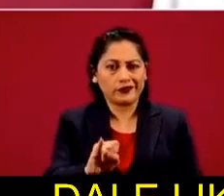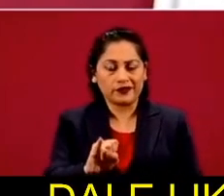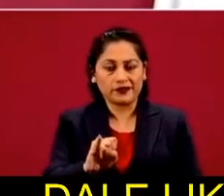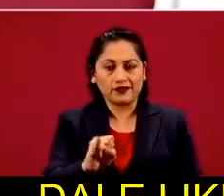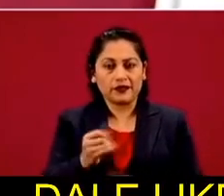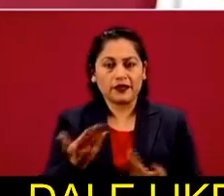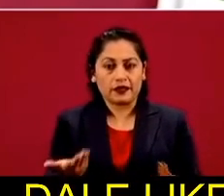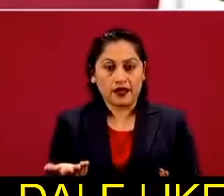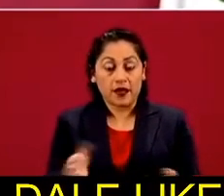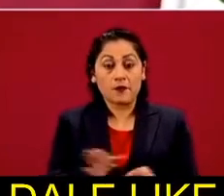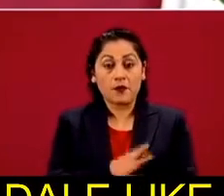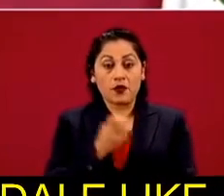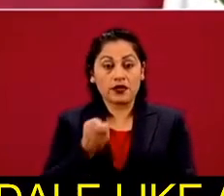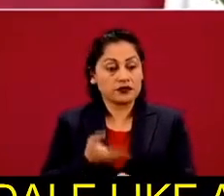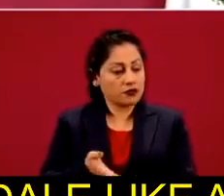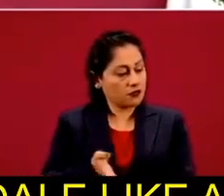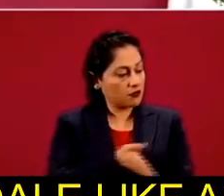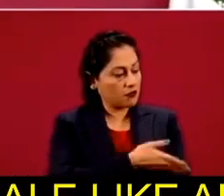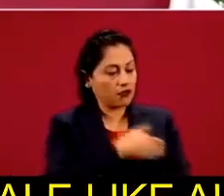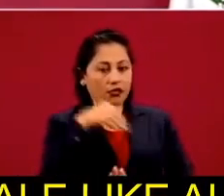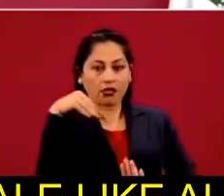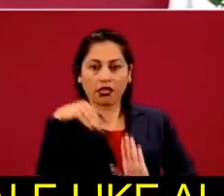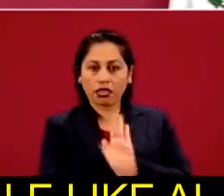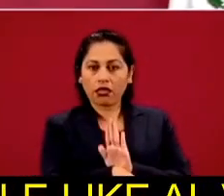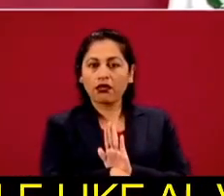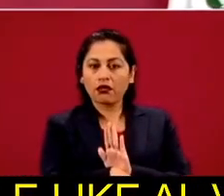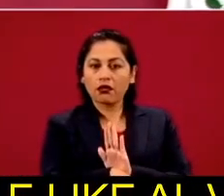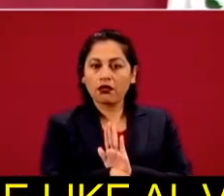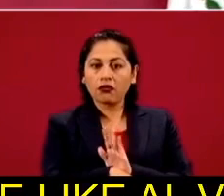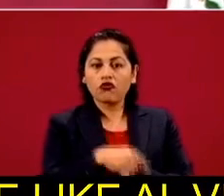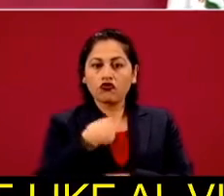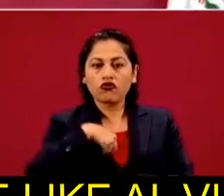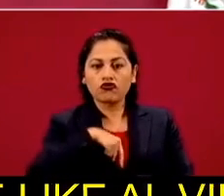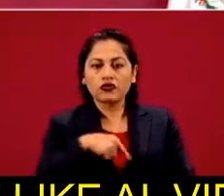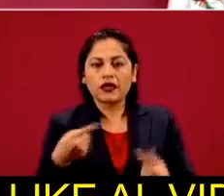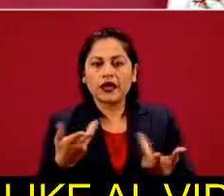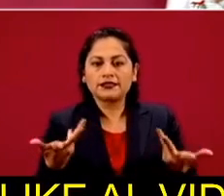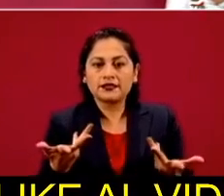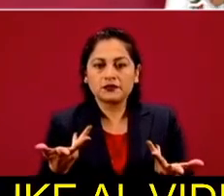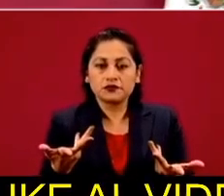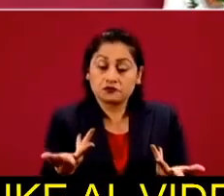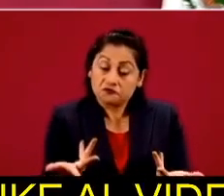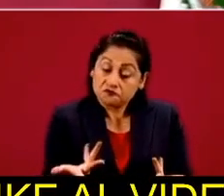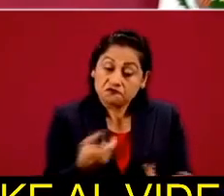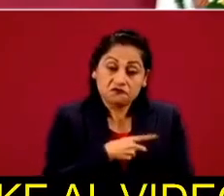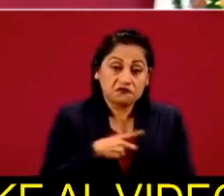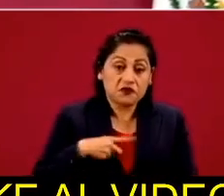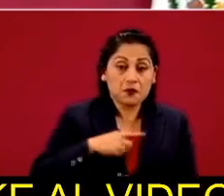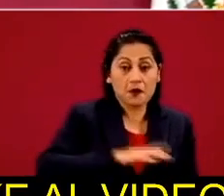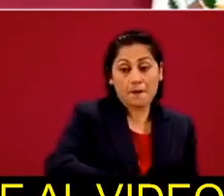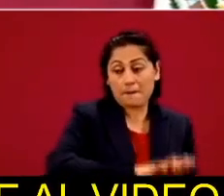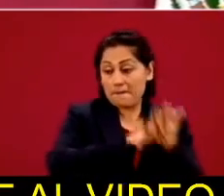una decadencia. Pues con una transformación, no hay más.